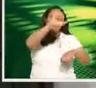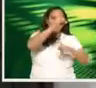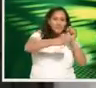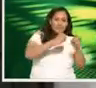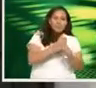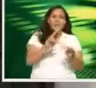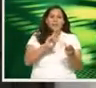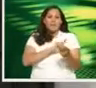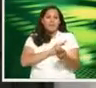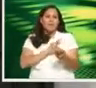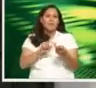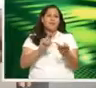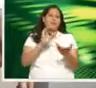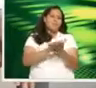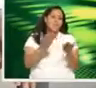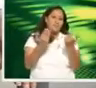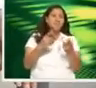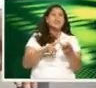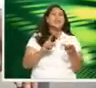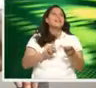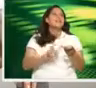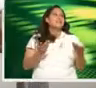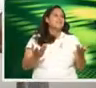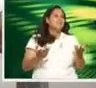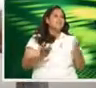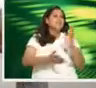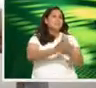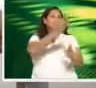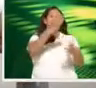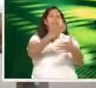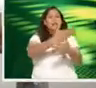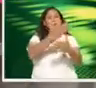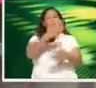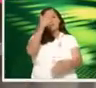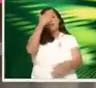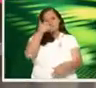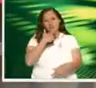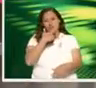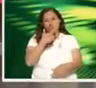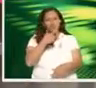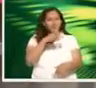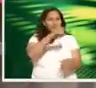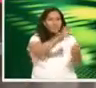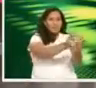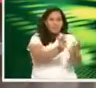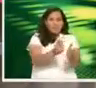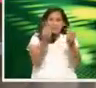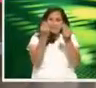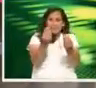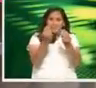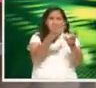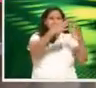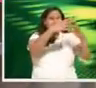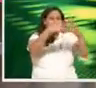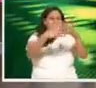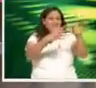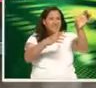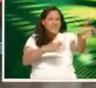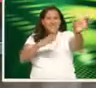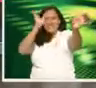son aficionadas a ir a los casinos en las tardes, encontrarías un grupo verdaderamente homogéneo